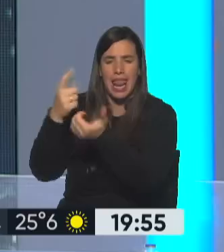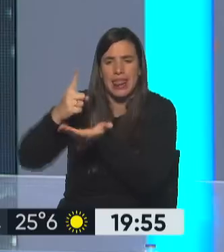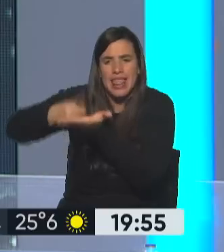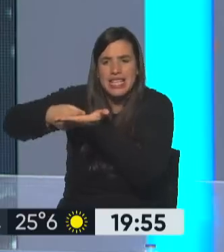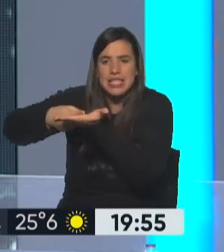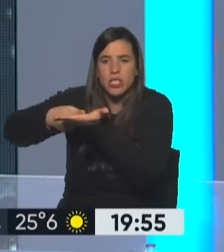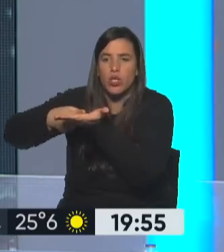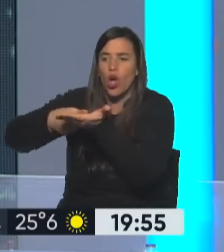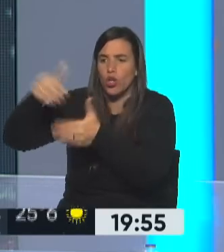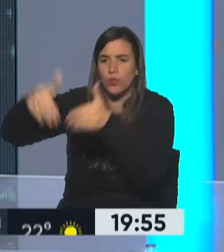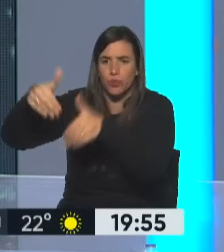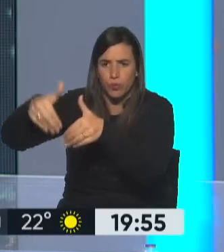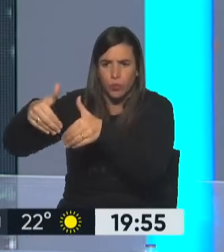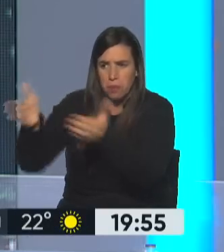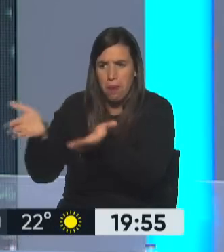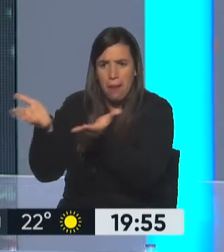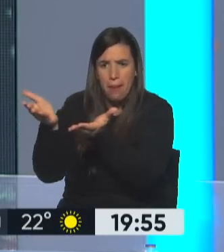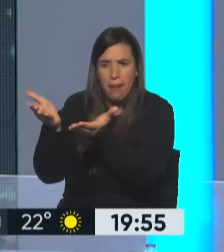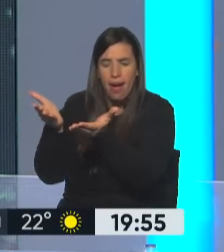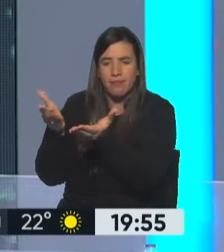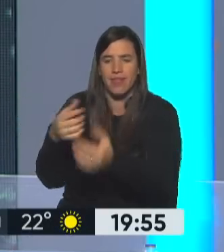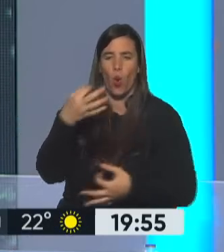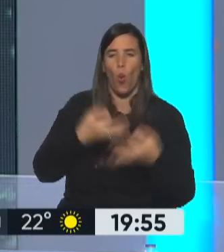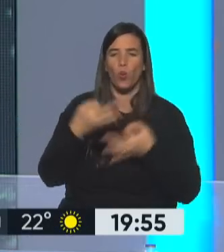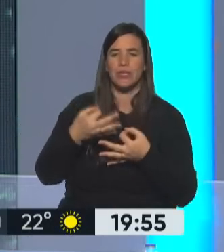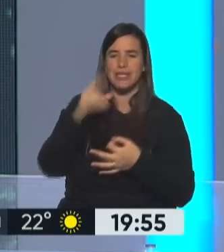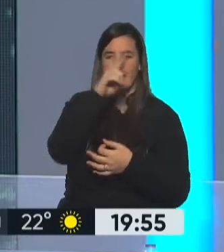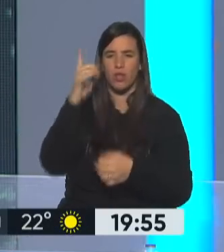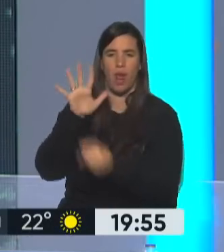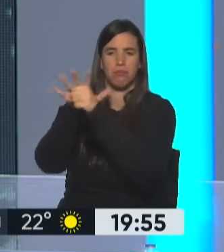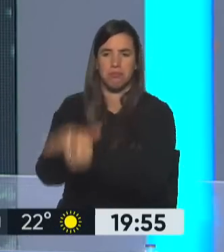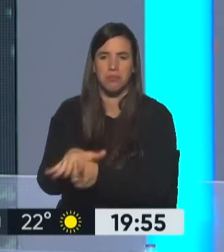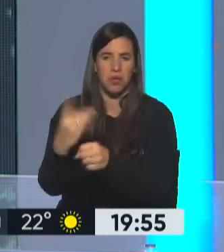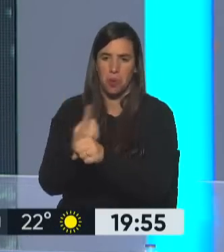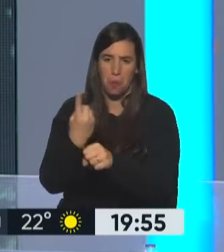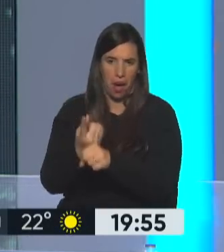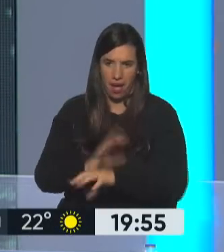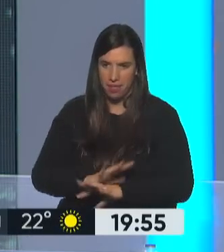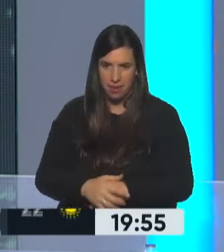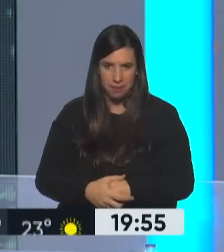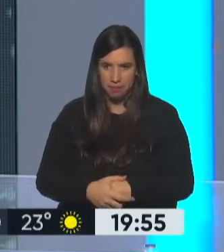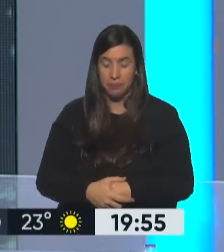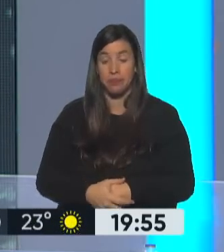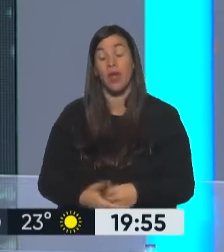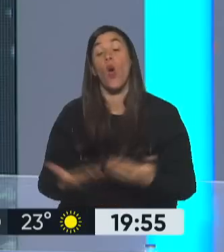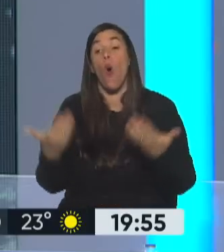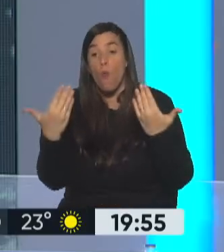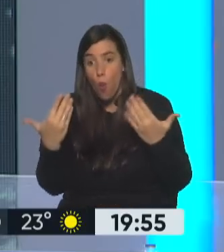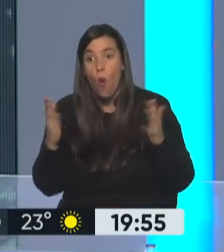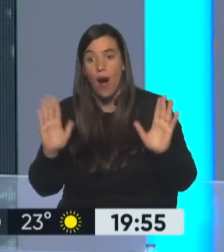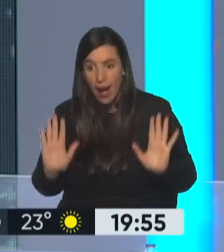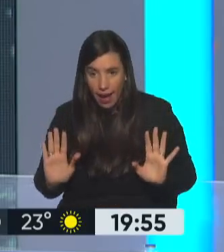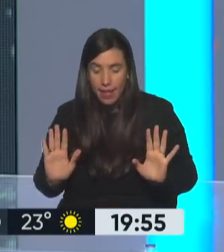con las candidaturas de las autoridades que se postulan, ¿no es cierto? Puede, sí, por supuesto,